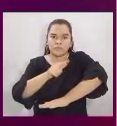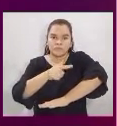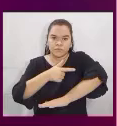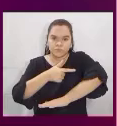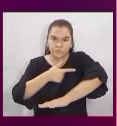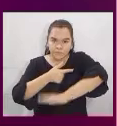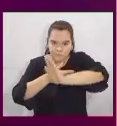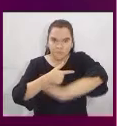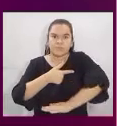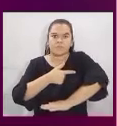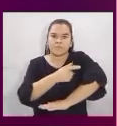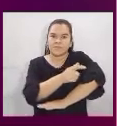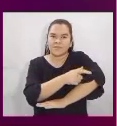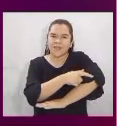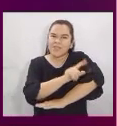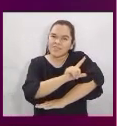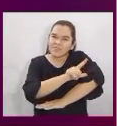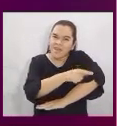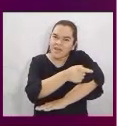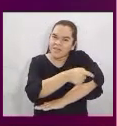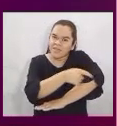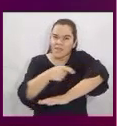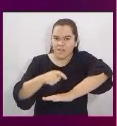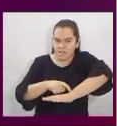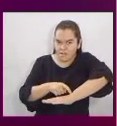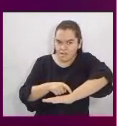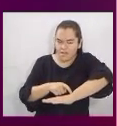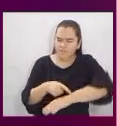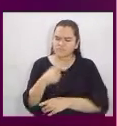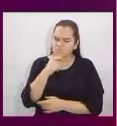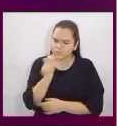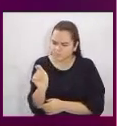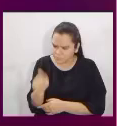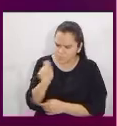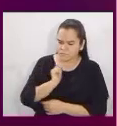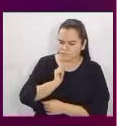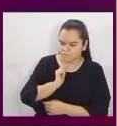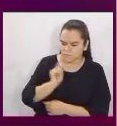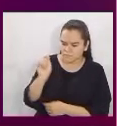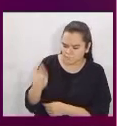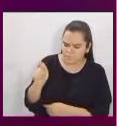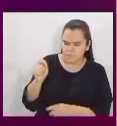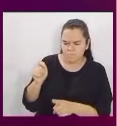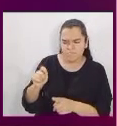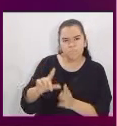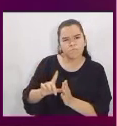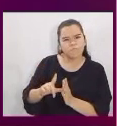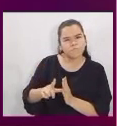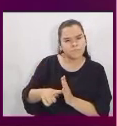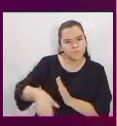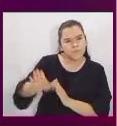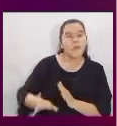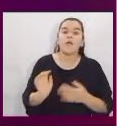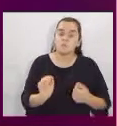o de respuesta muy lenta. En ese momento nos